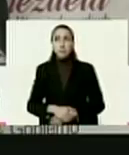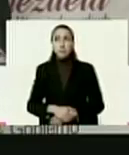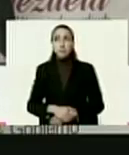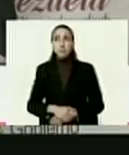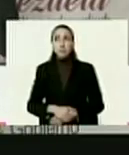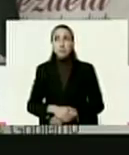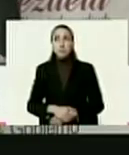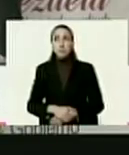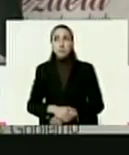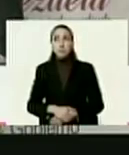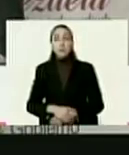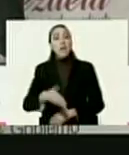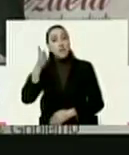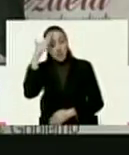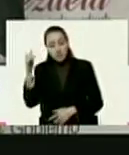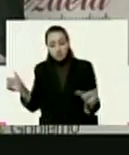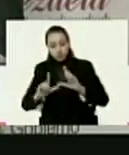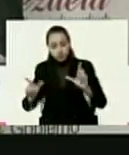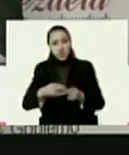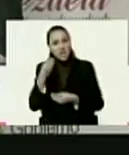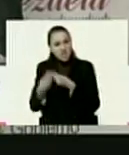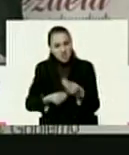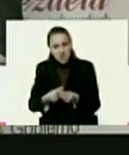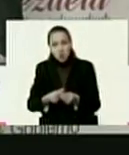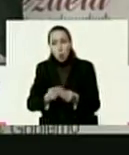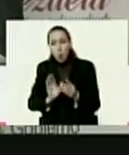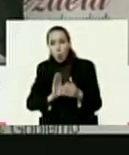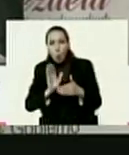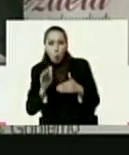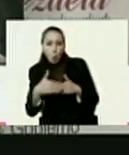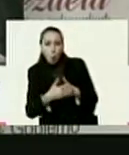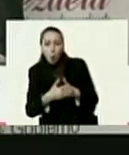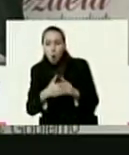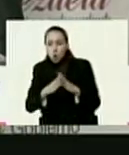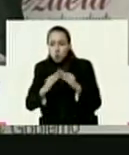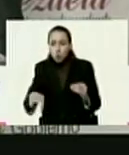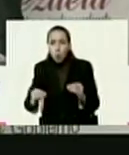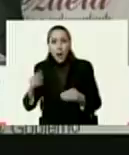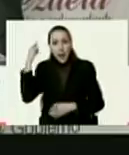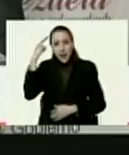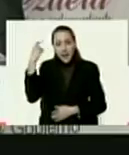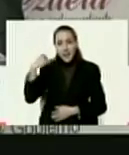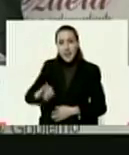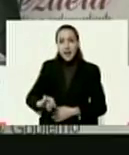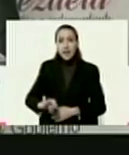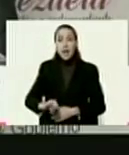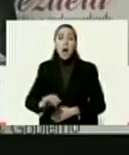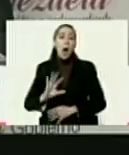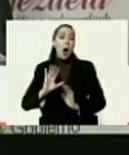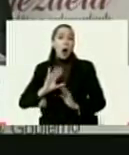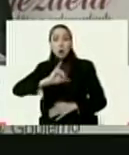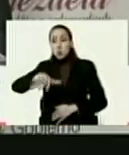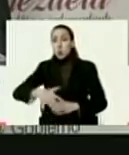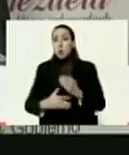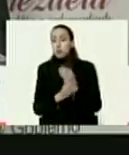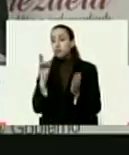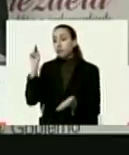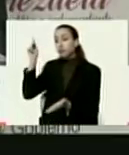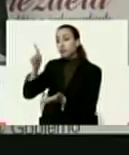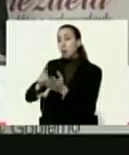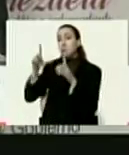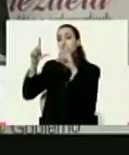A pesar de que muchos medios han intentado ocultar la realidad, han señalado que él pasaba por allí y se tomó unos selfies con unas personas que se lo